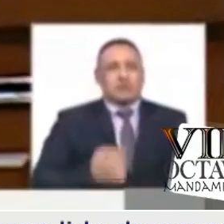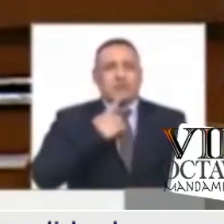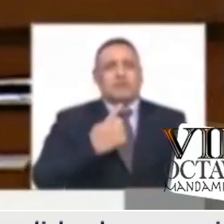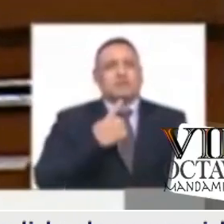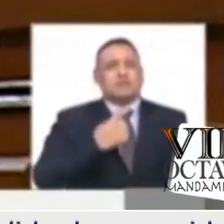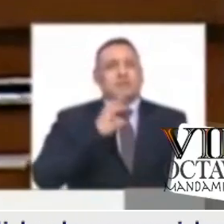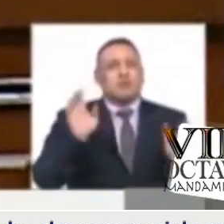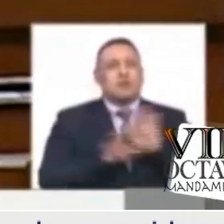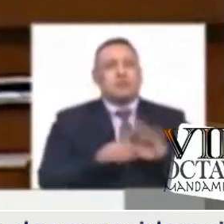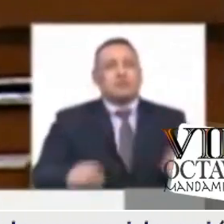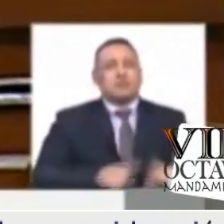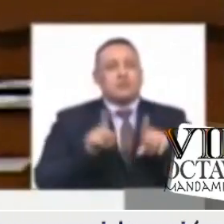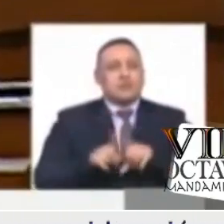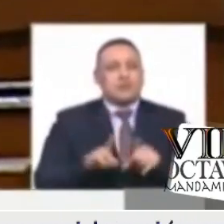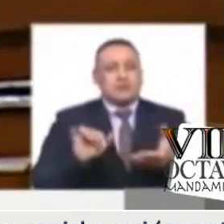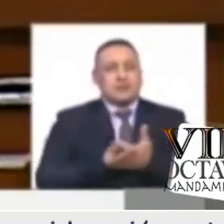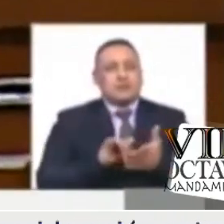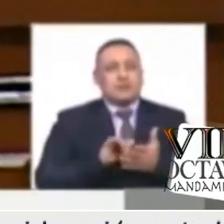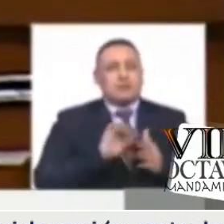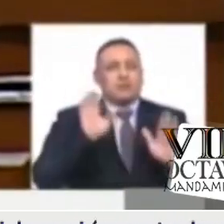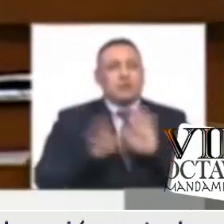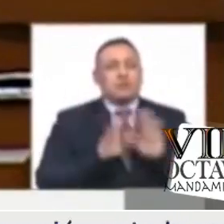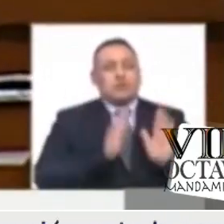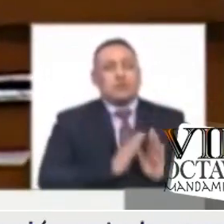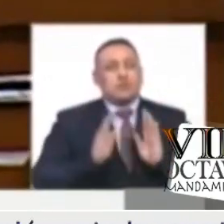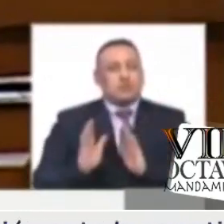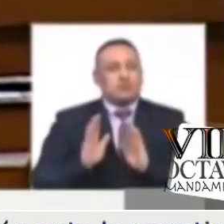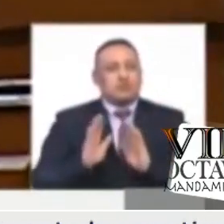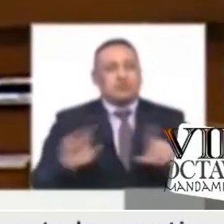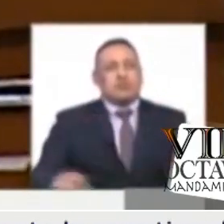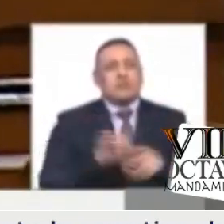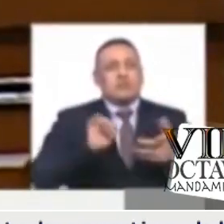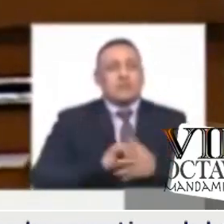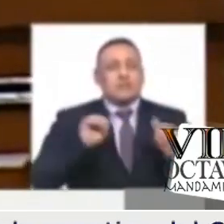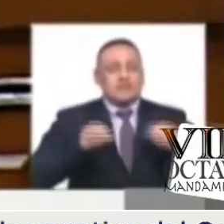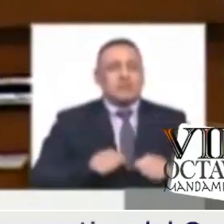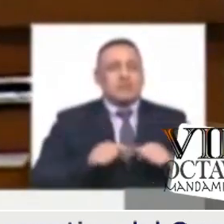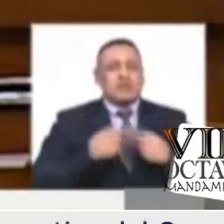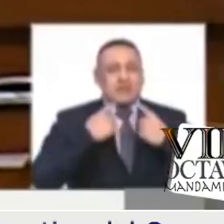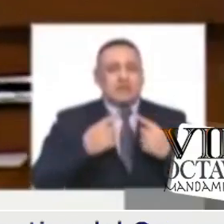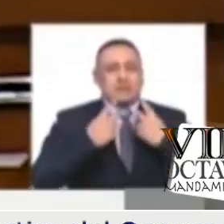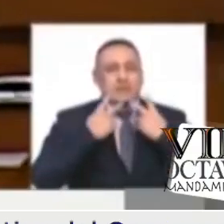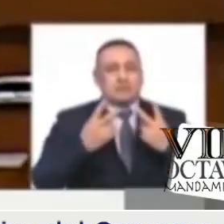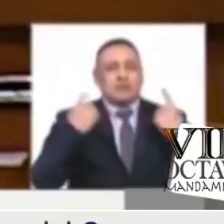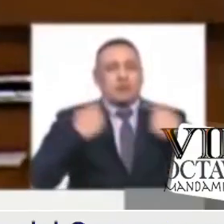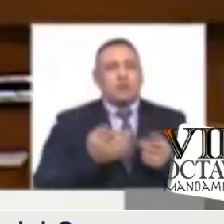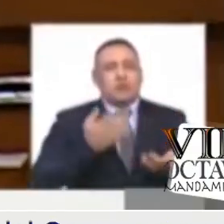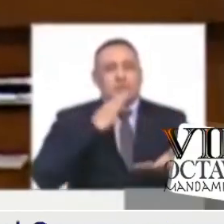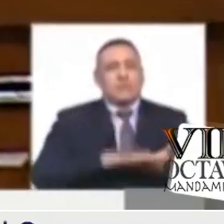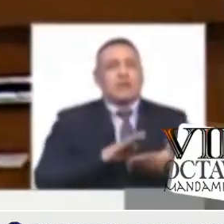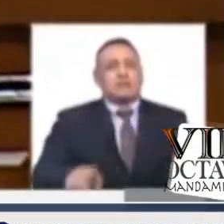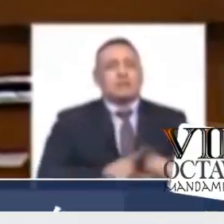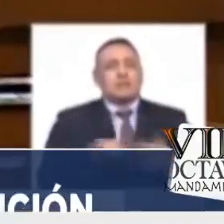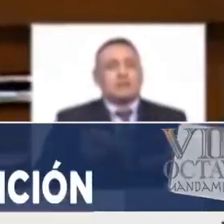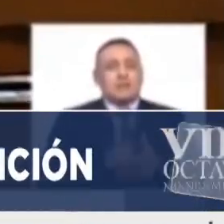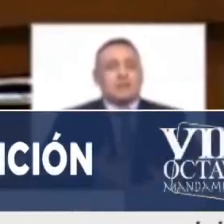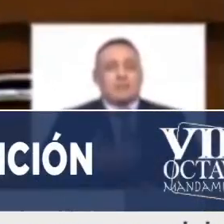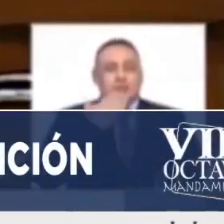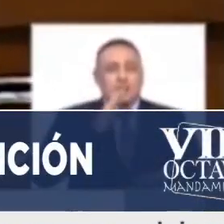con esto, puedo decir que proporcionalidad sí existe, en el sentido que la falta que ocurrió